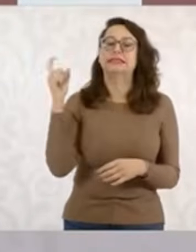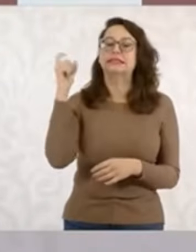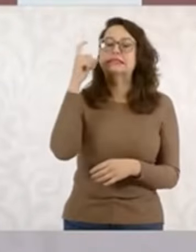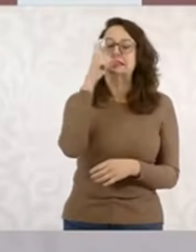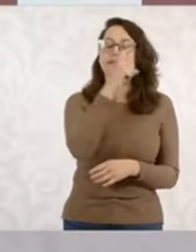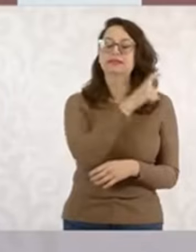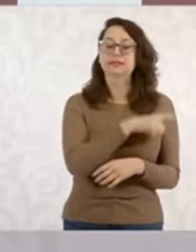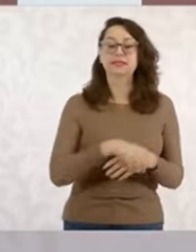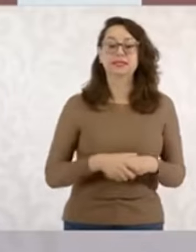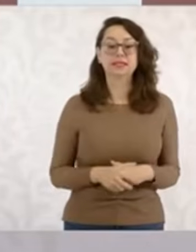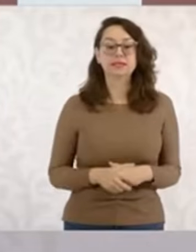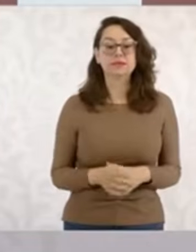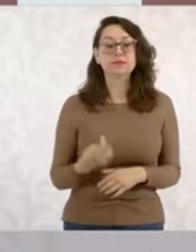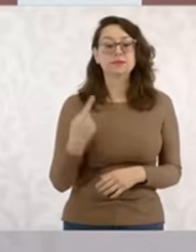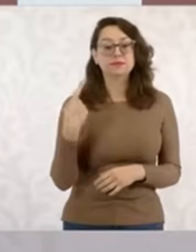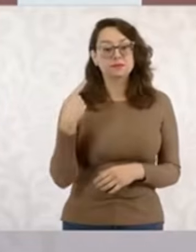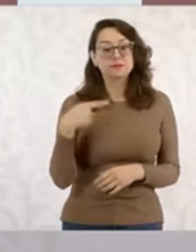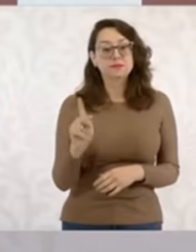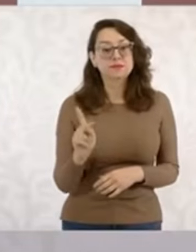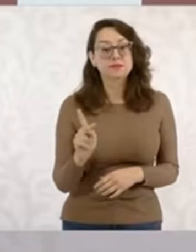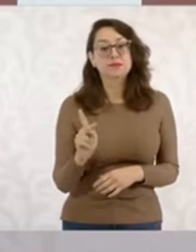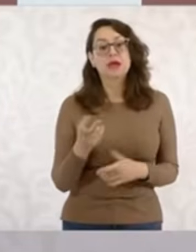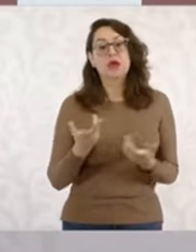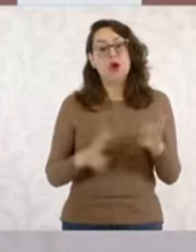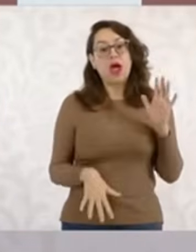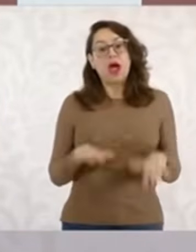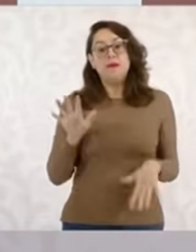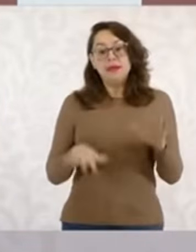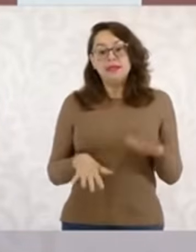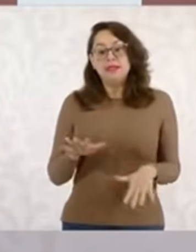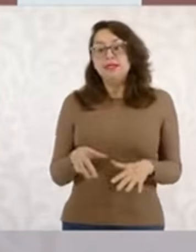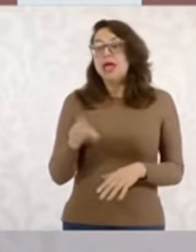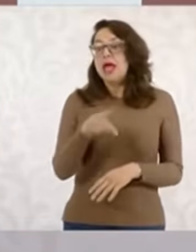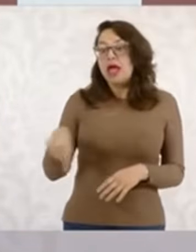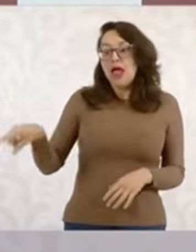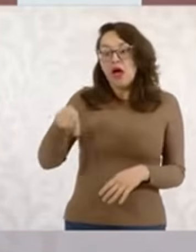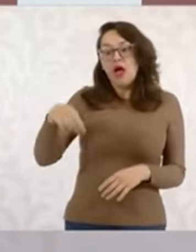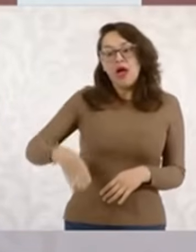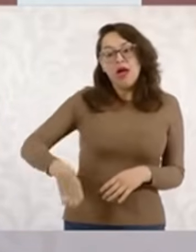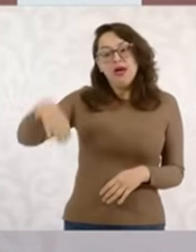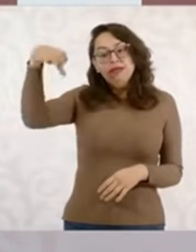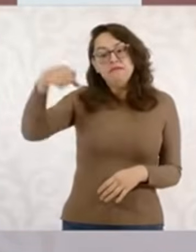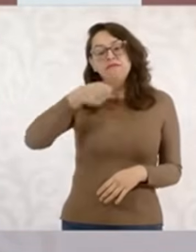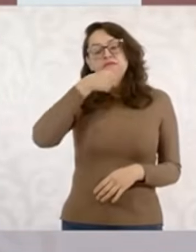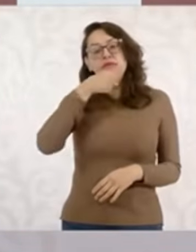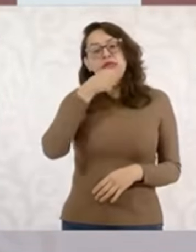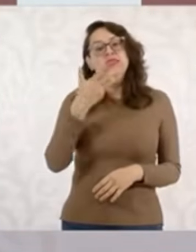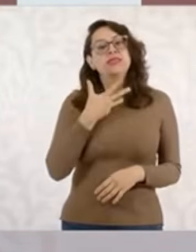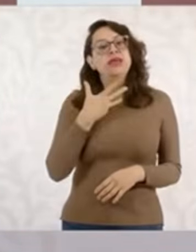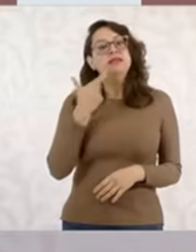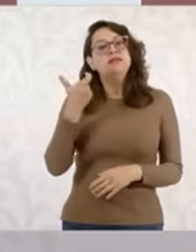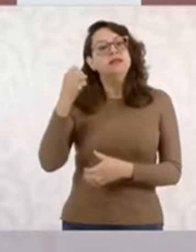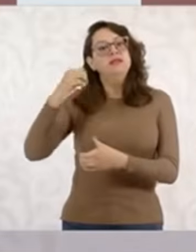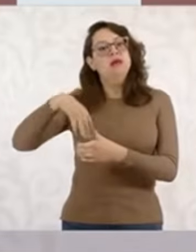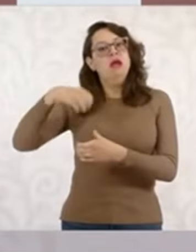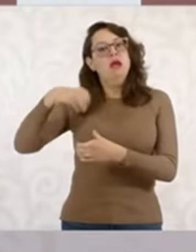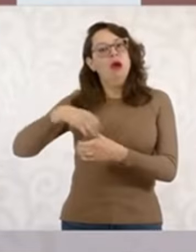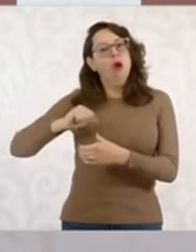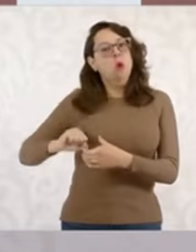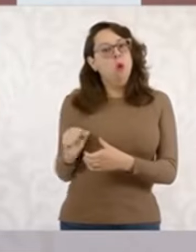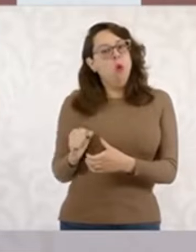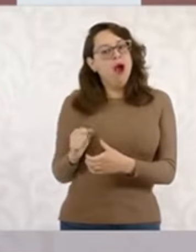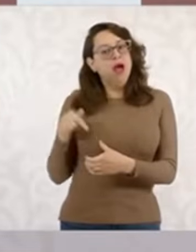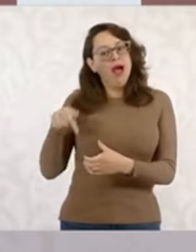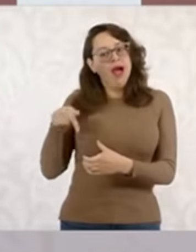muchos años tienen algún ahorro en su fondo de vivienda y con ese